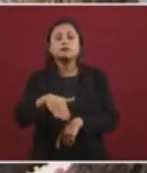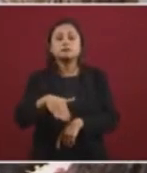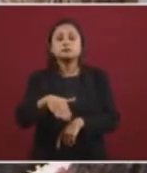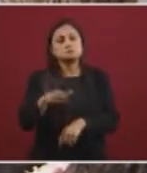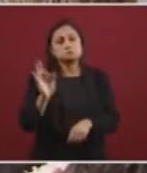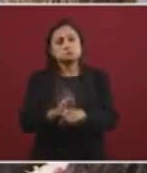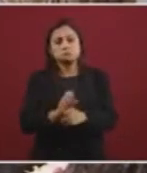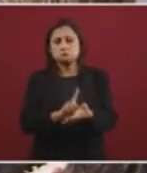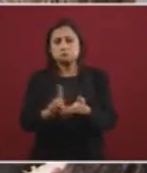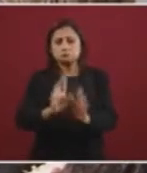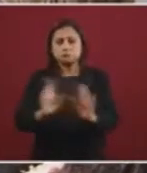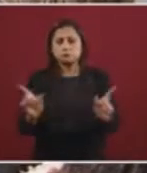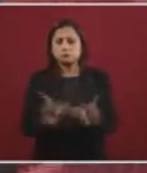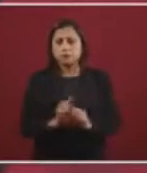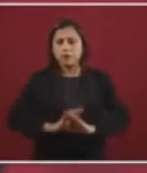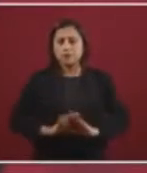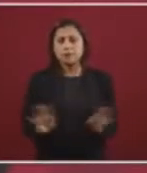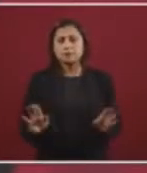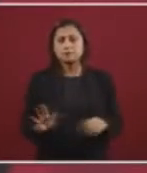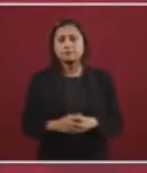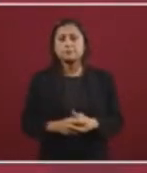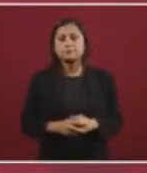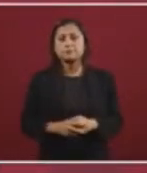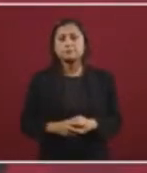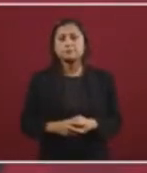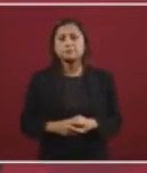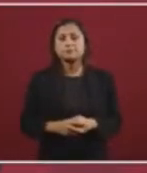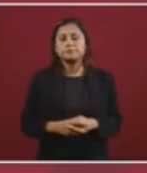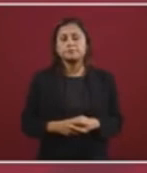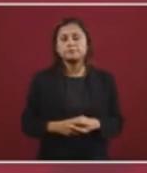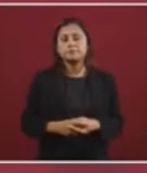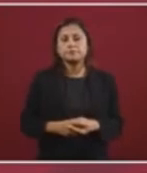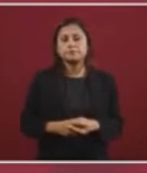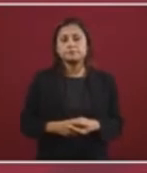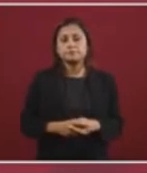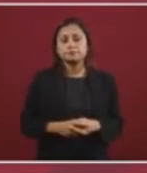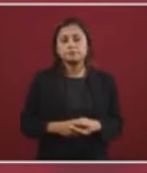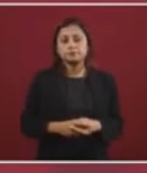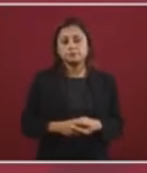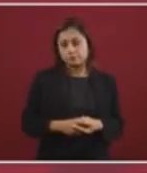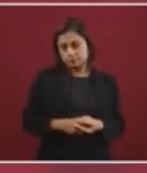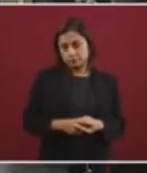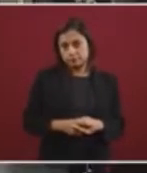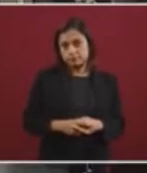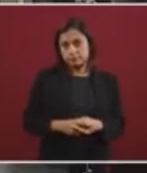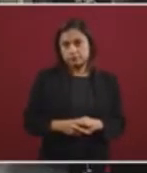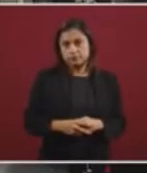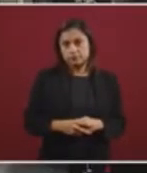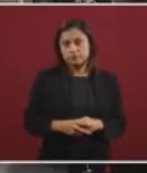hacemos. Esto no ha sido entendido